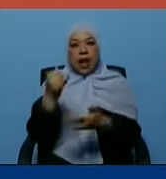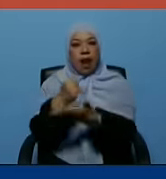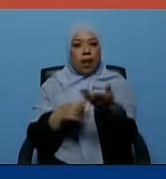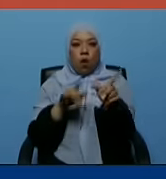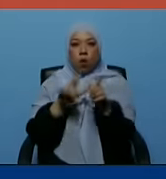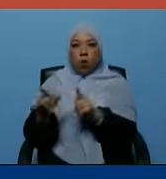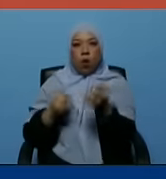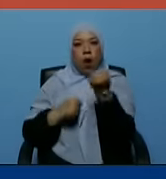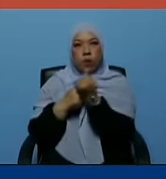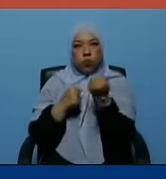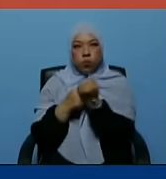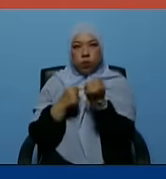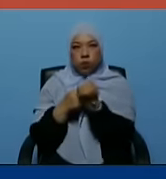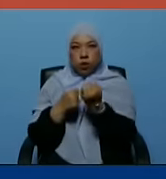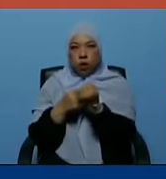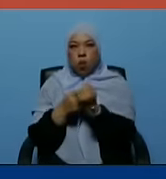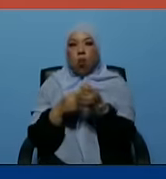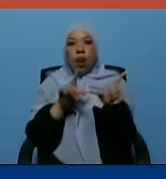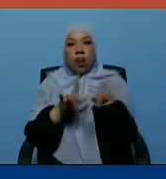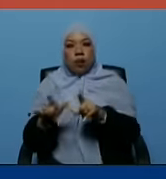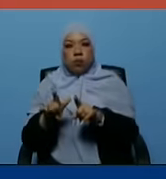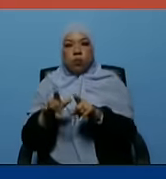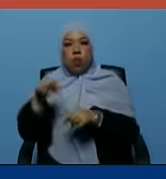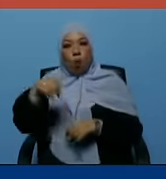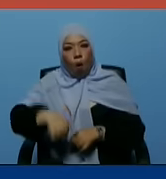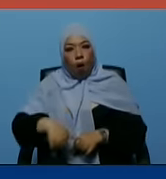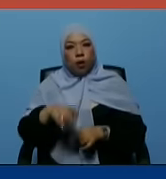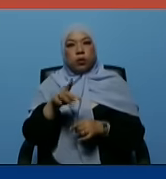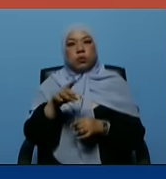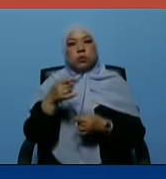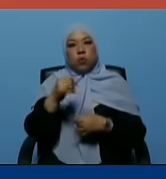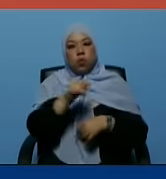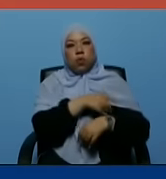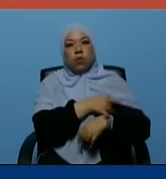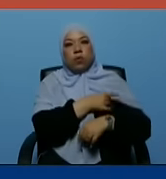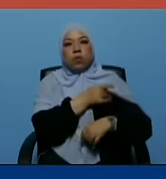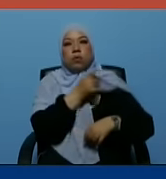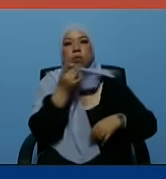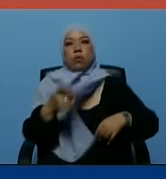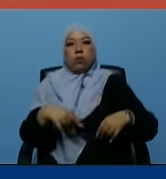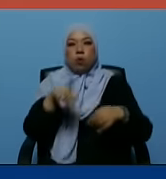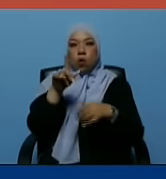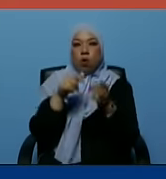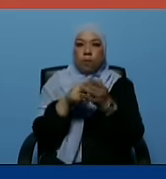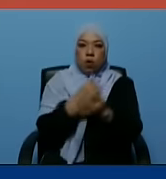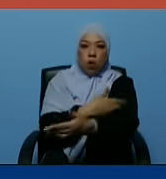y apoyados ya. El día de hoy tenemos